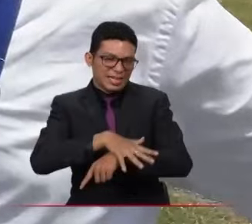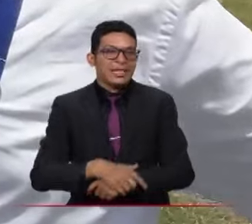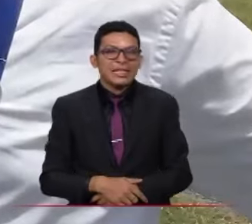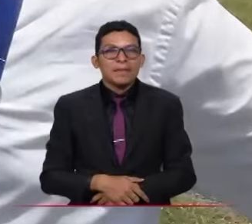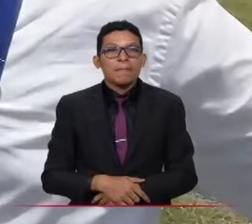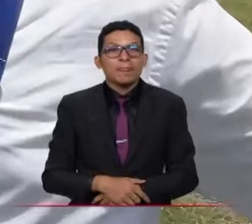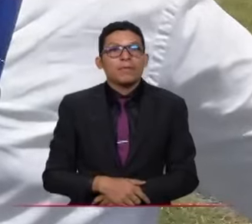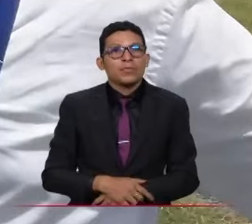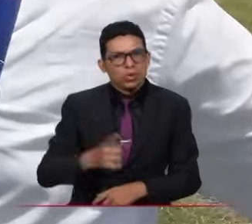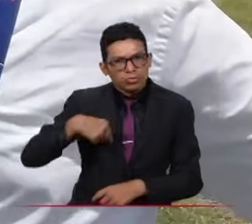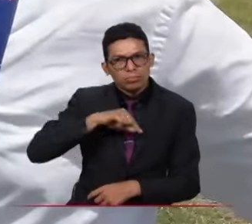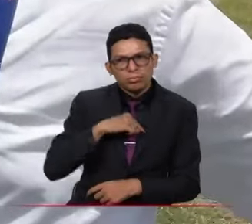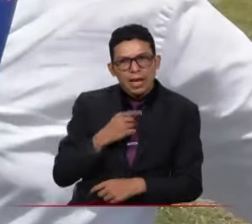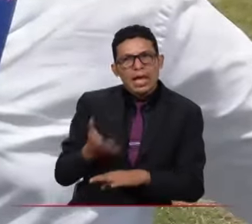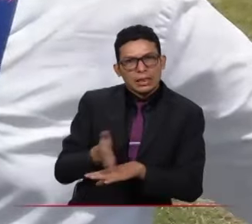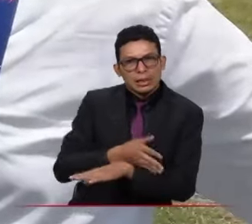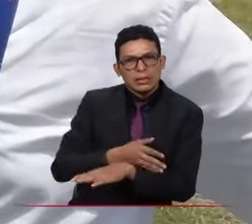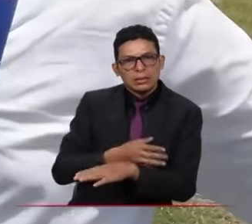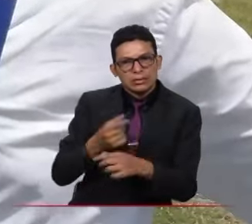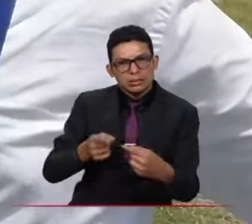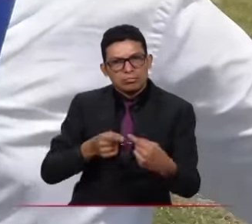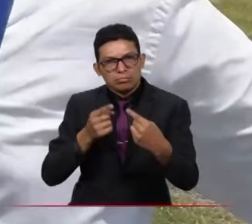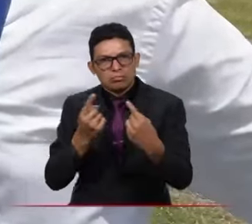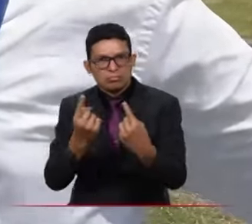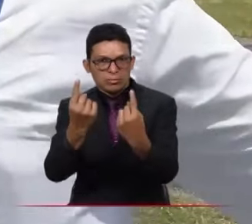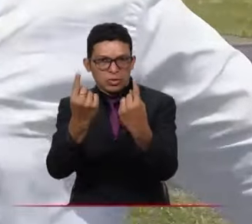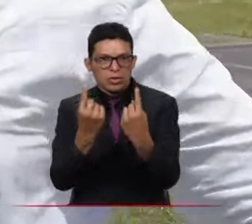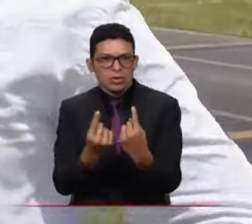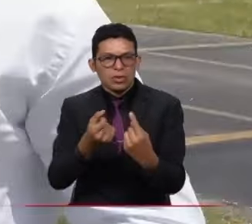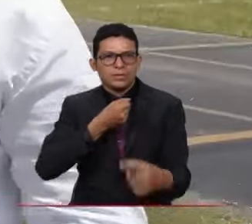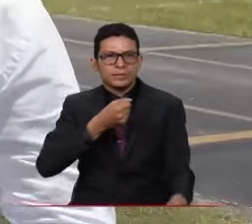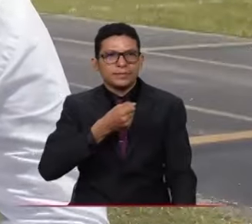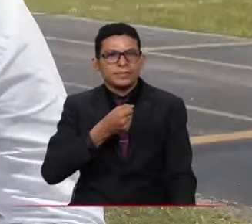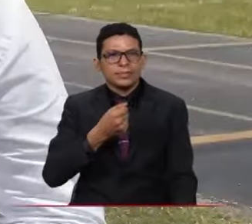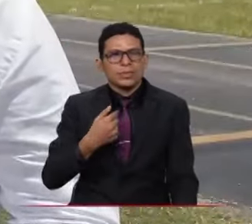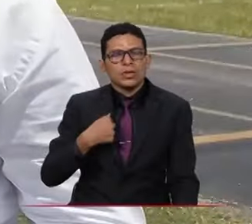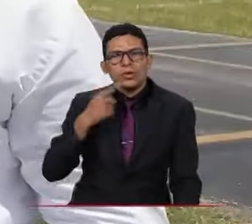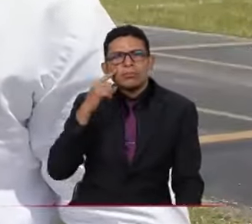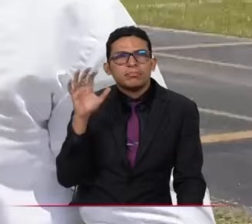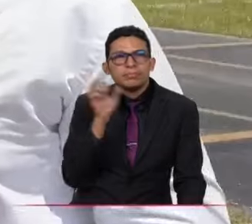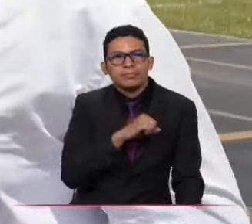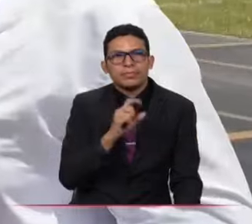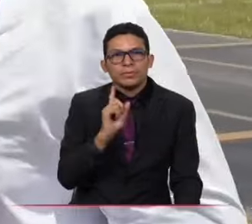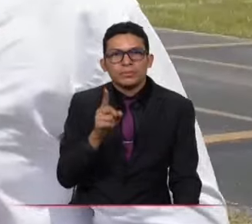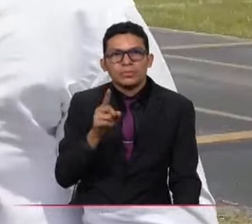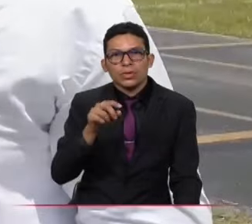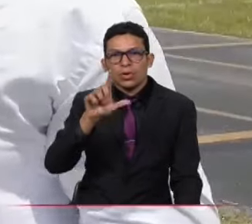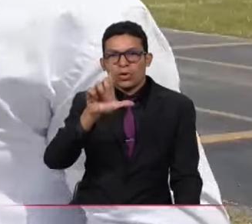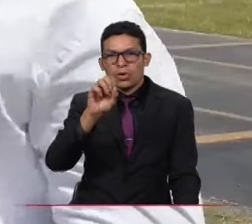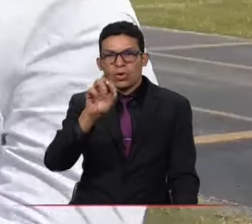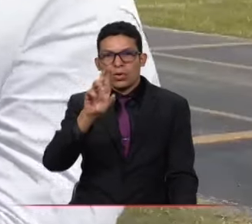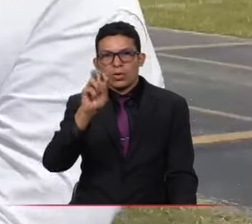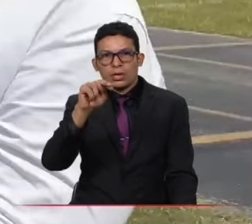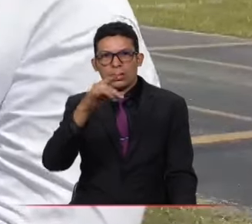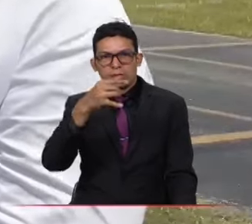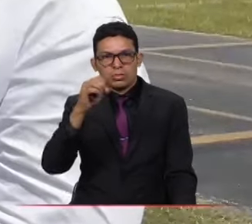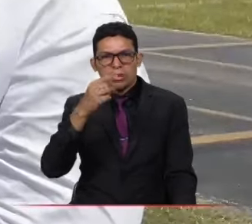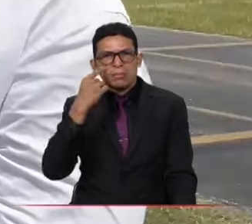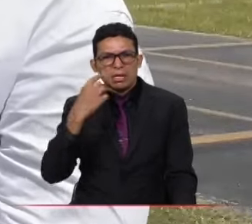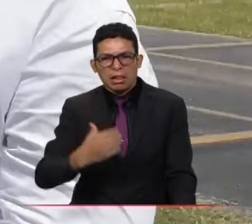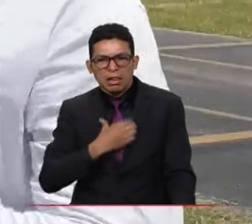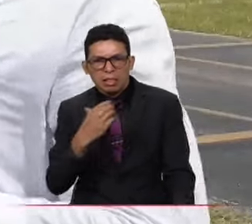tanto usted como nosotros estuvimos en la conferencia de prensa de Lorenzo, Ricardo. Sí, me llamó mucho la atención que el profesor Néstor Lorenzo no se quejó de la